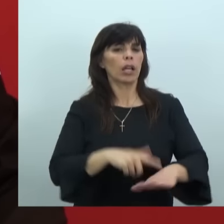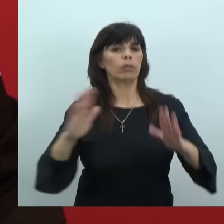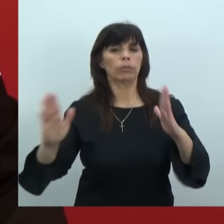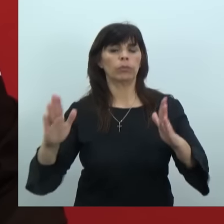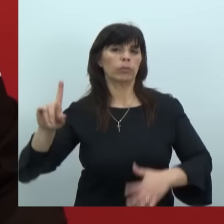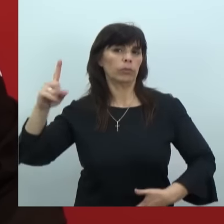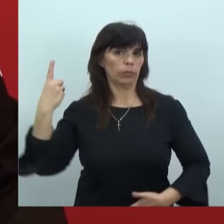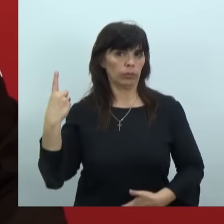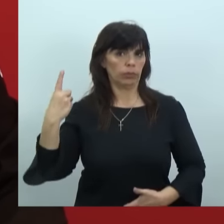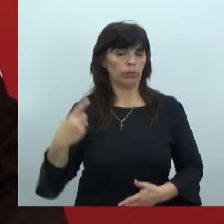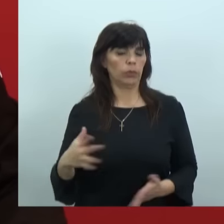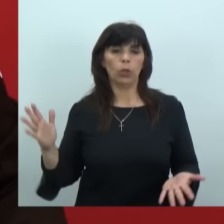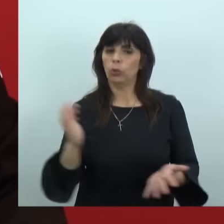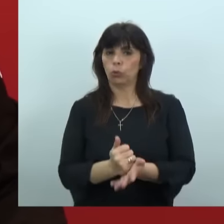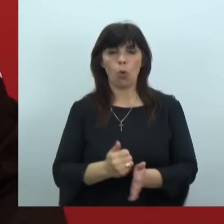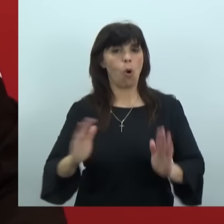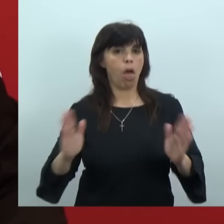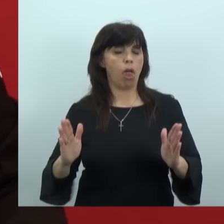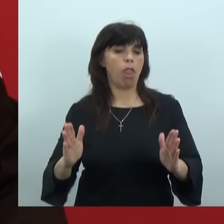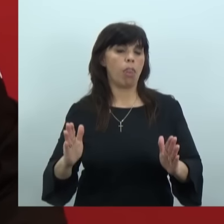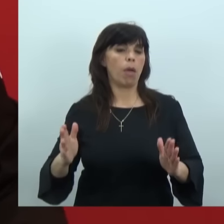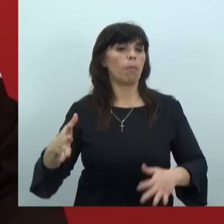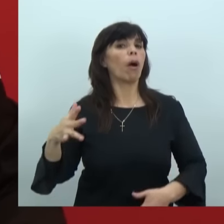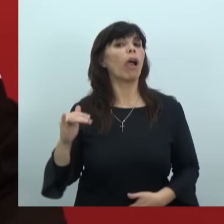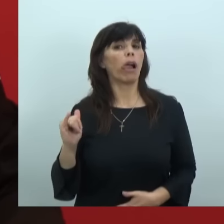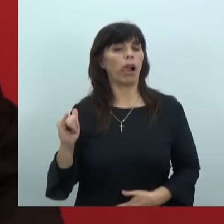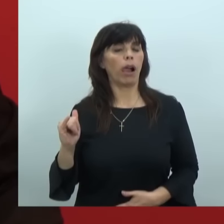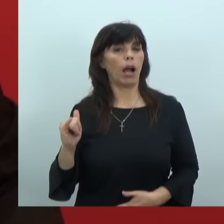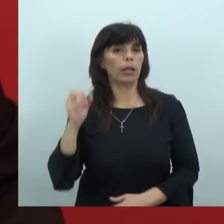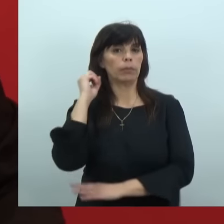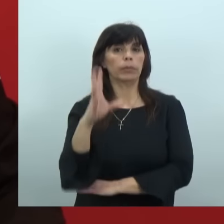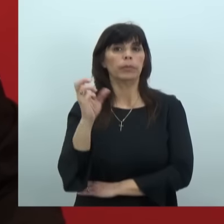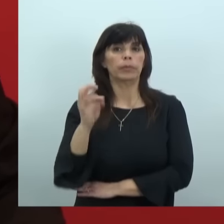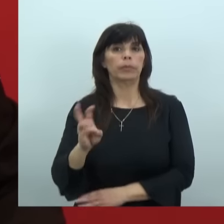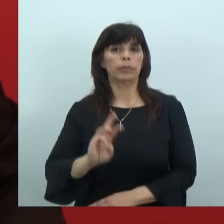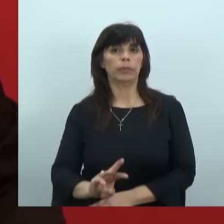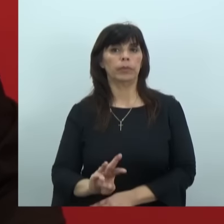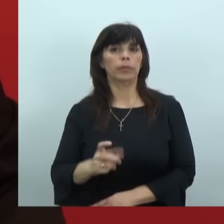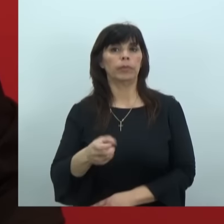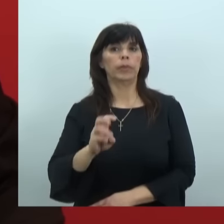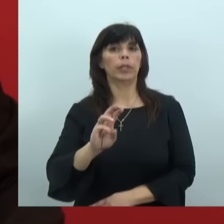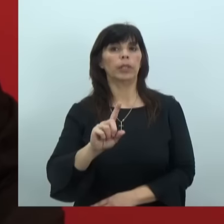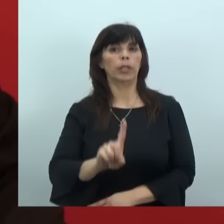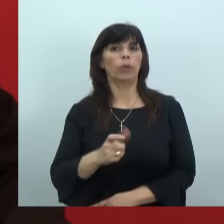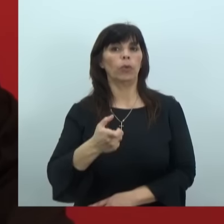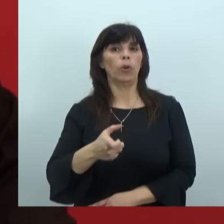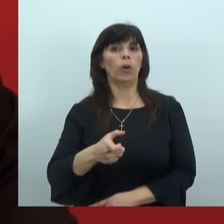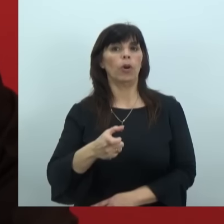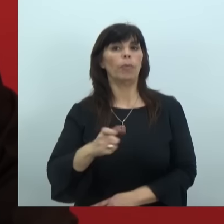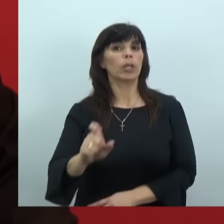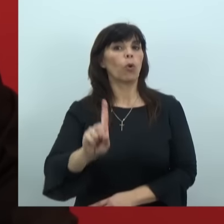Todo tiene su tiempo, dice Eclesiastés 3, del 1 al 15.